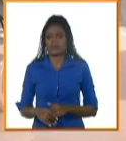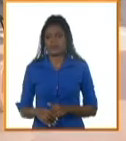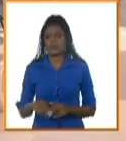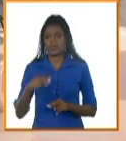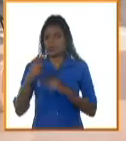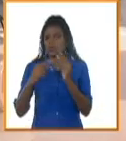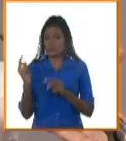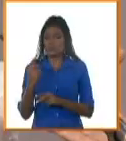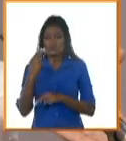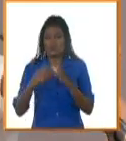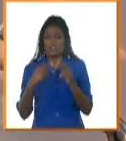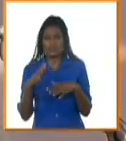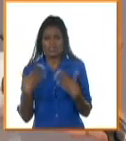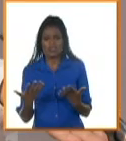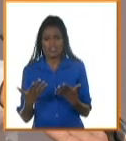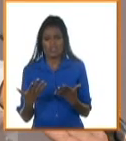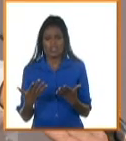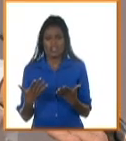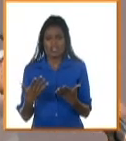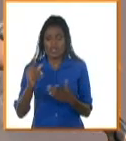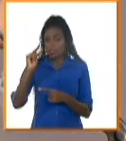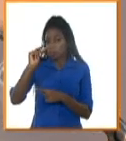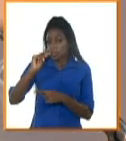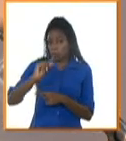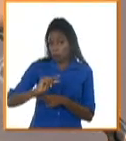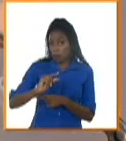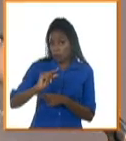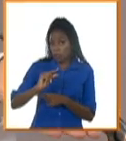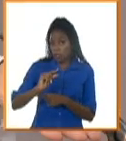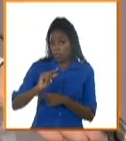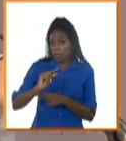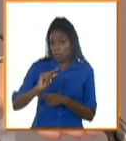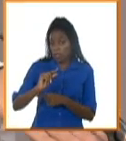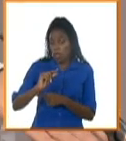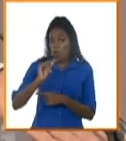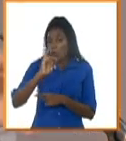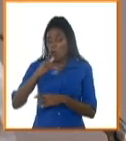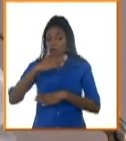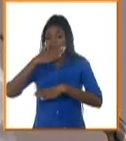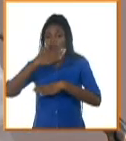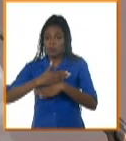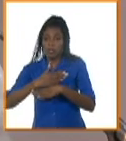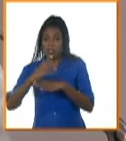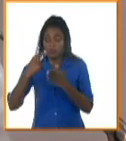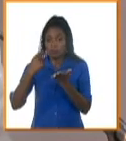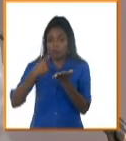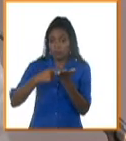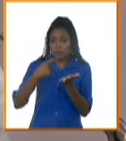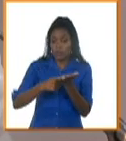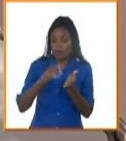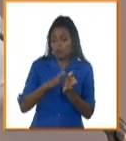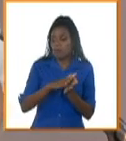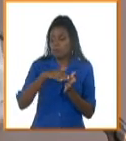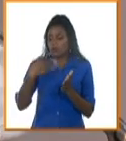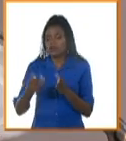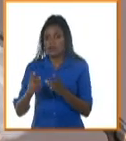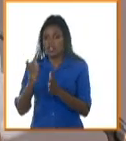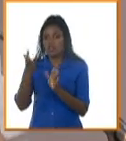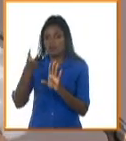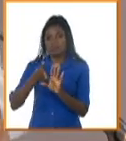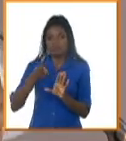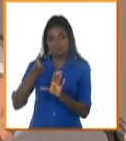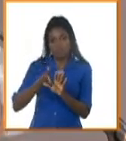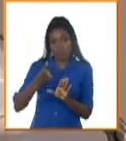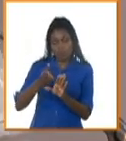tengo que hacer es dejar disminuir limitar las operaciones en efectivo y pasarla a las operaciones